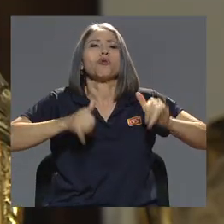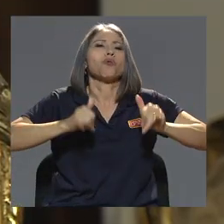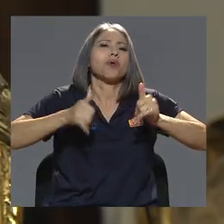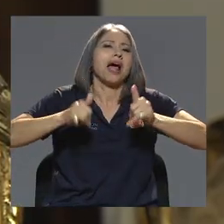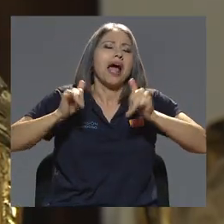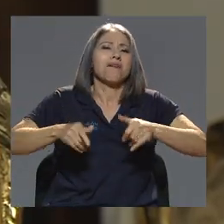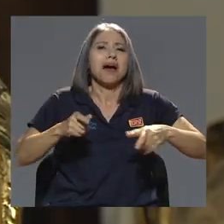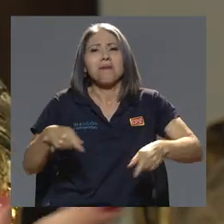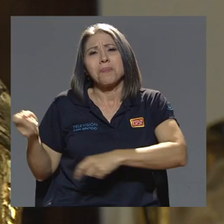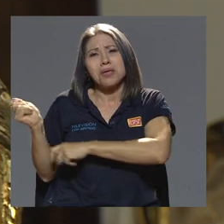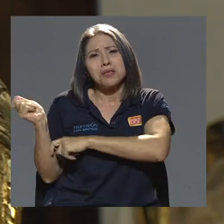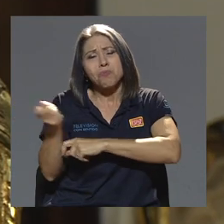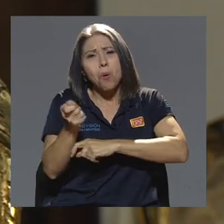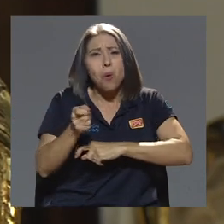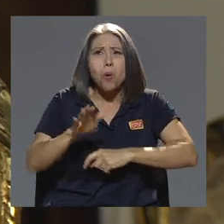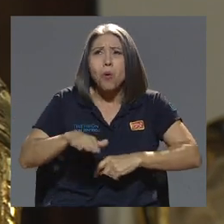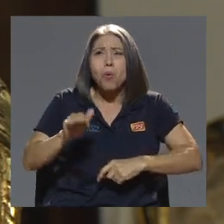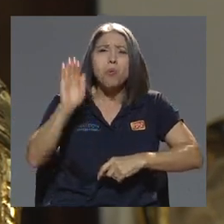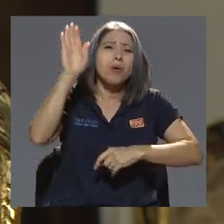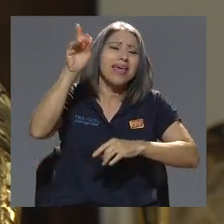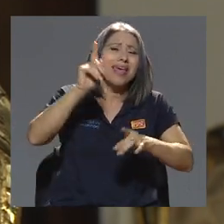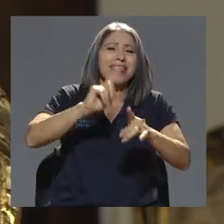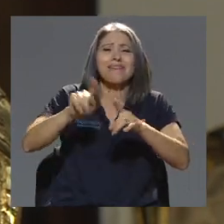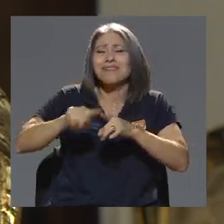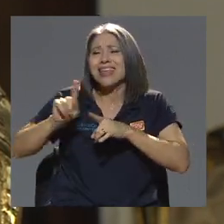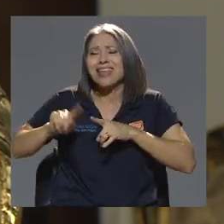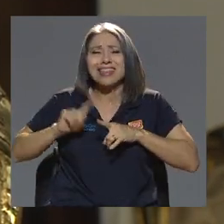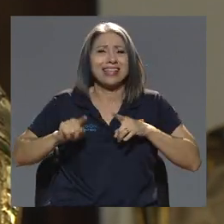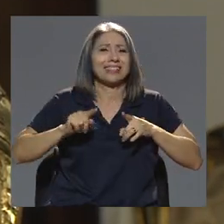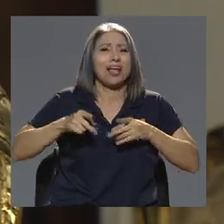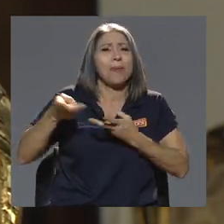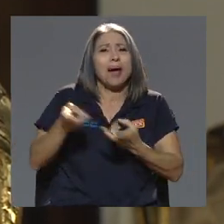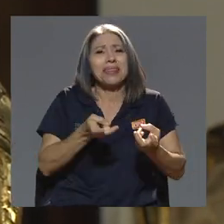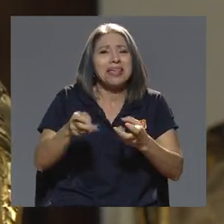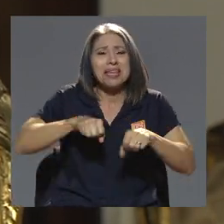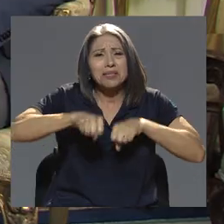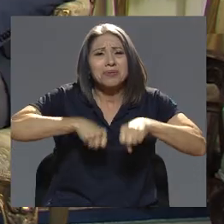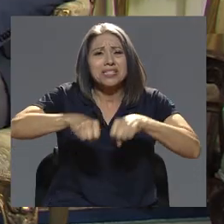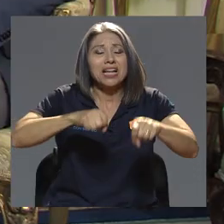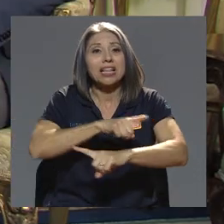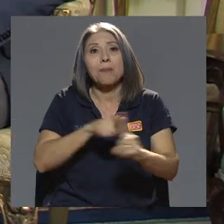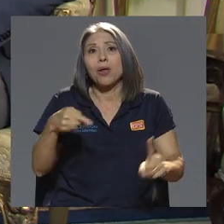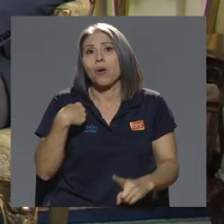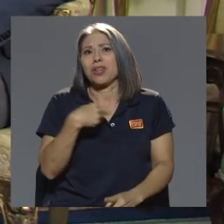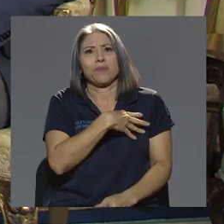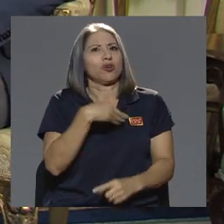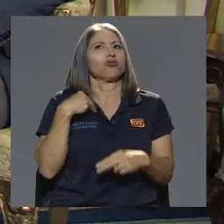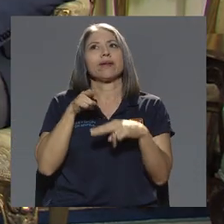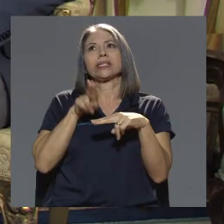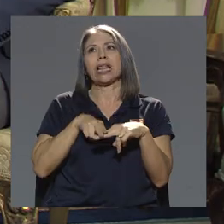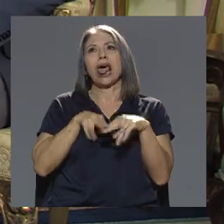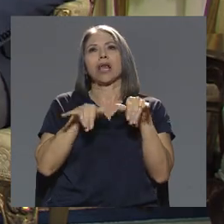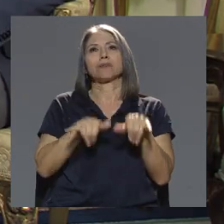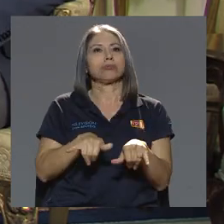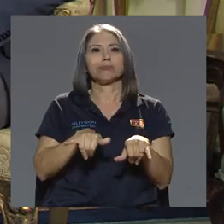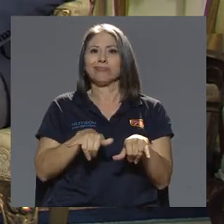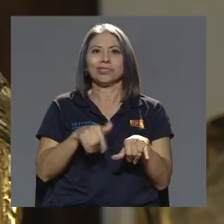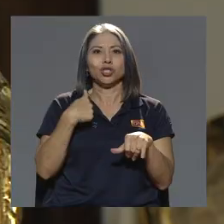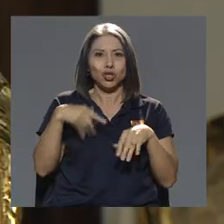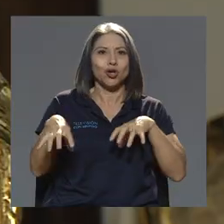que fuera, con tal de bicicleta, patines, lo que fuera, con tal de no estar yo sentada. Debo de aclarar que soy hiperactiva,